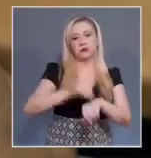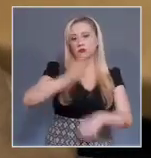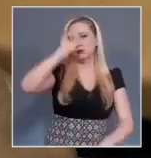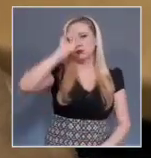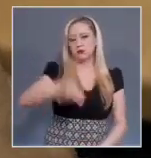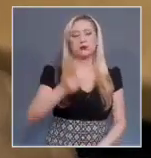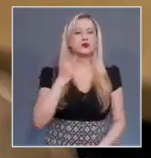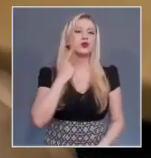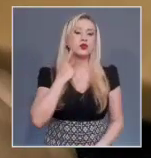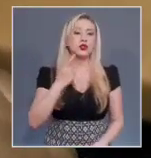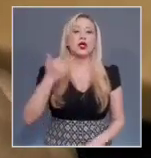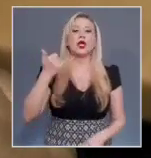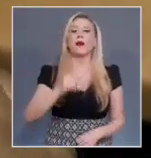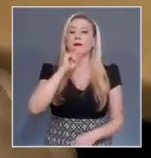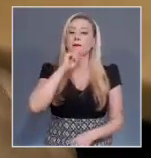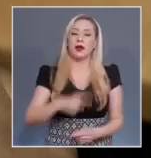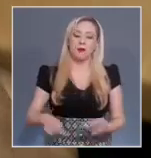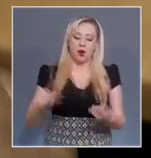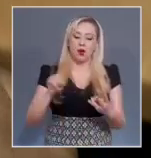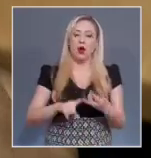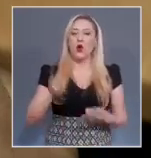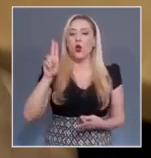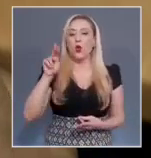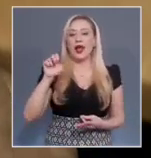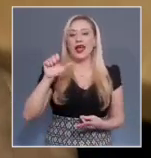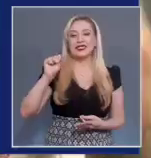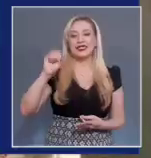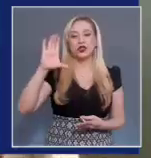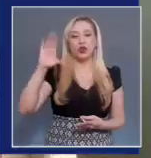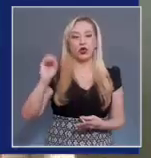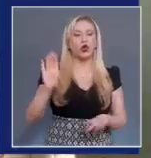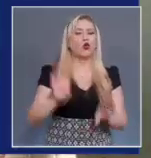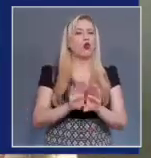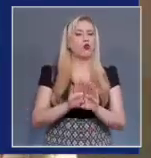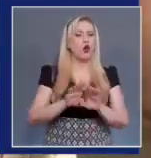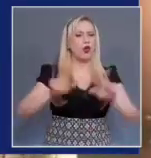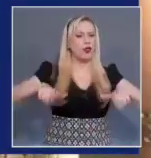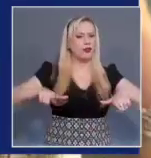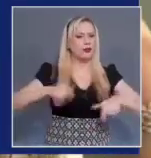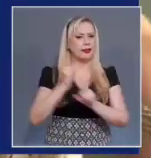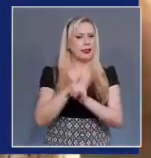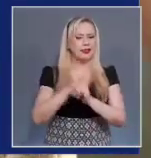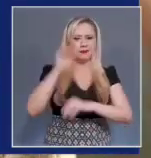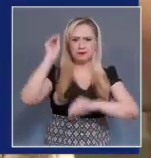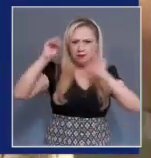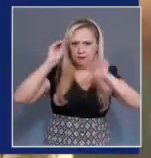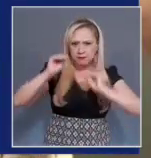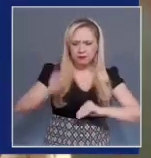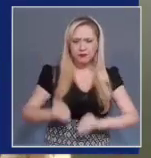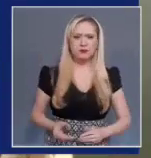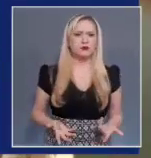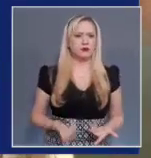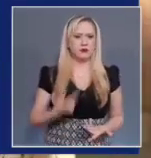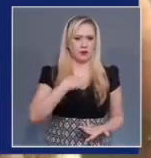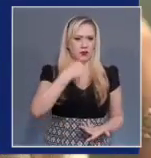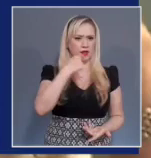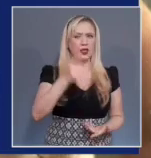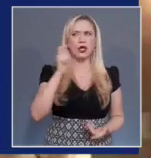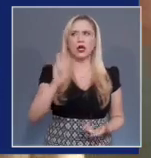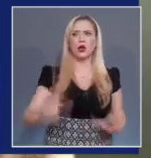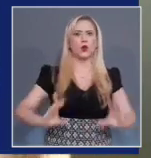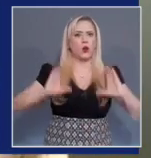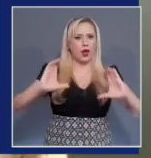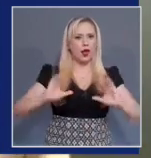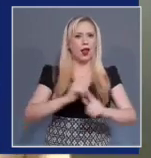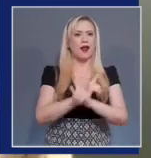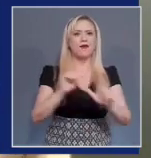UNESCO en materia de regulación de contenidos en Internet. El objetivo de las directrices, como dije, es salvaguardar la libertad de expresión, el acceso a